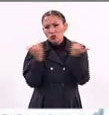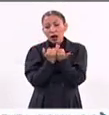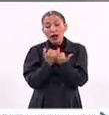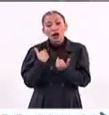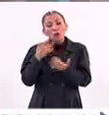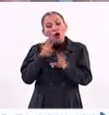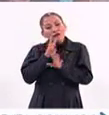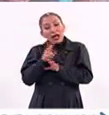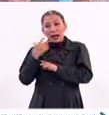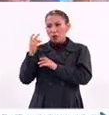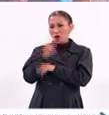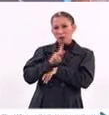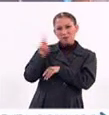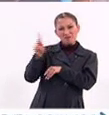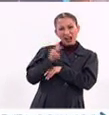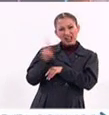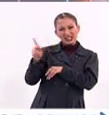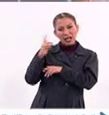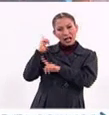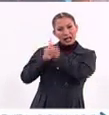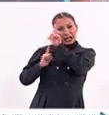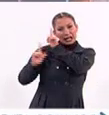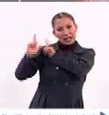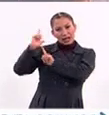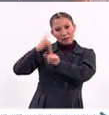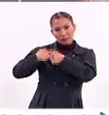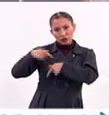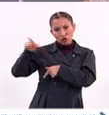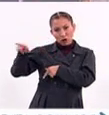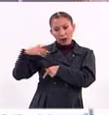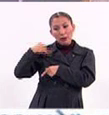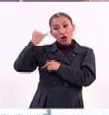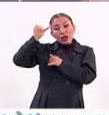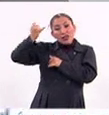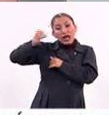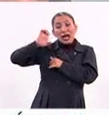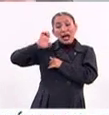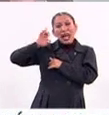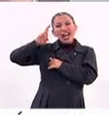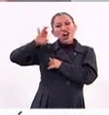acerca a los griegos, pero la idea de